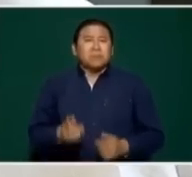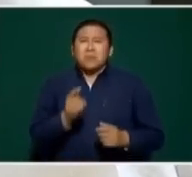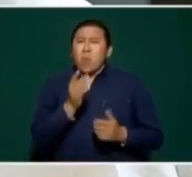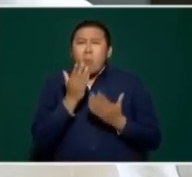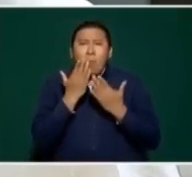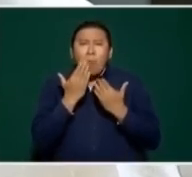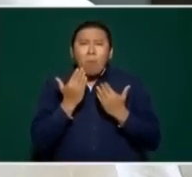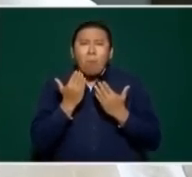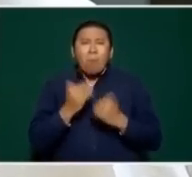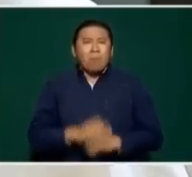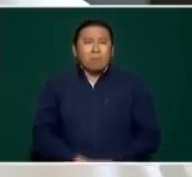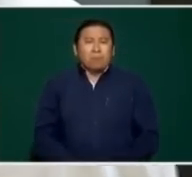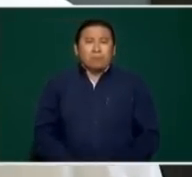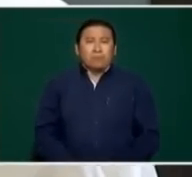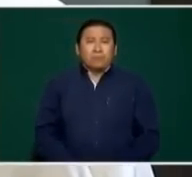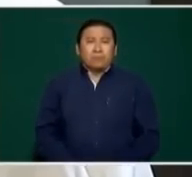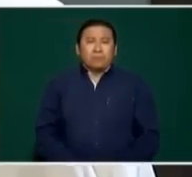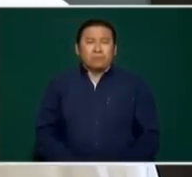haber